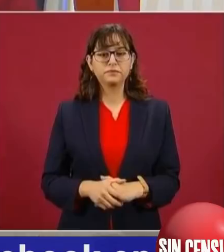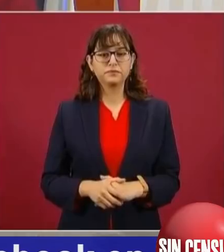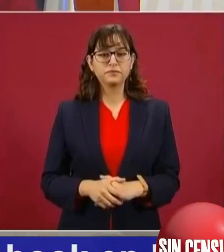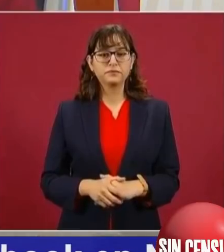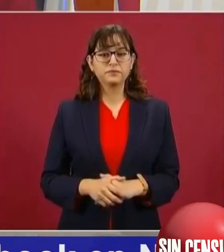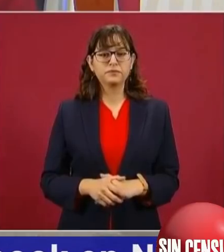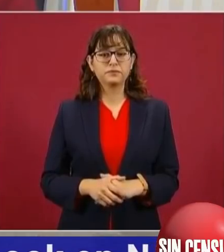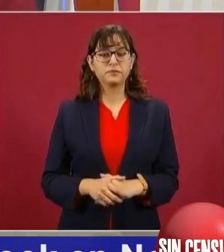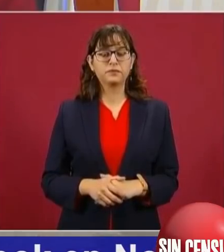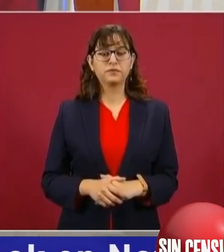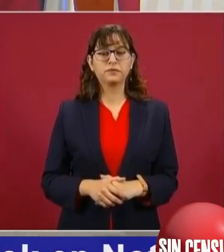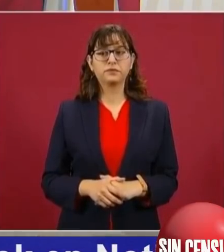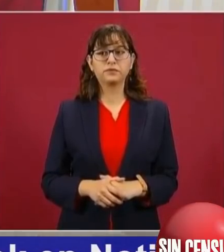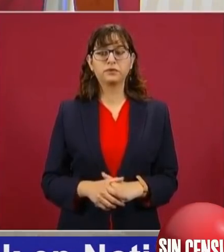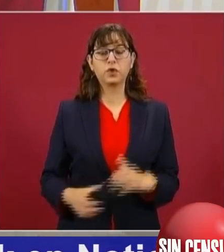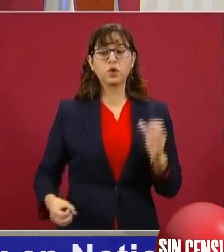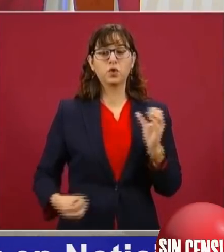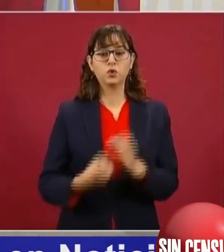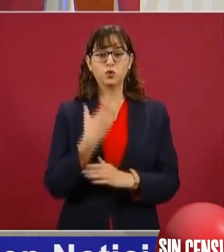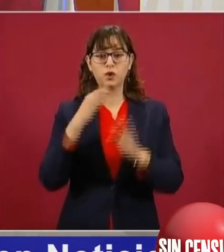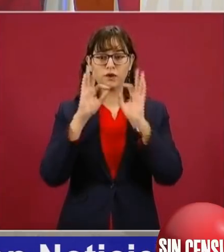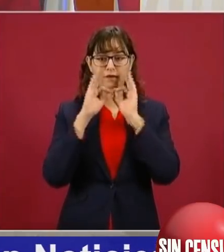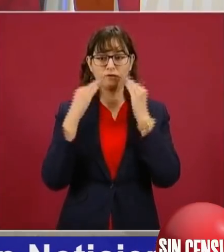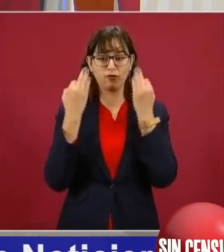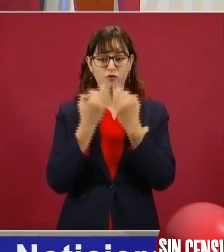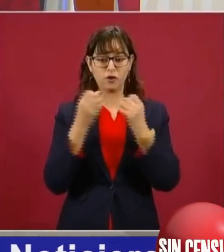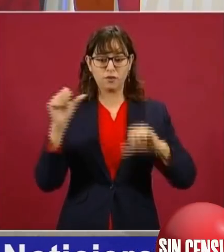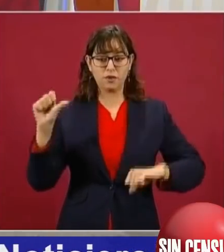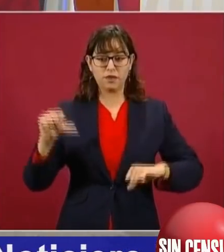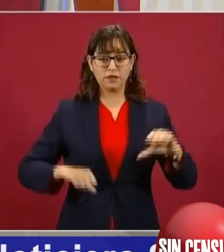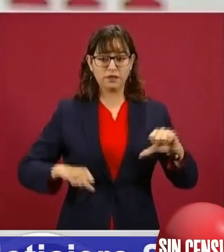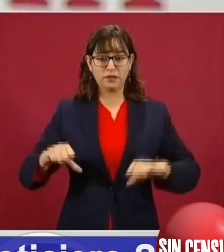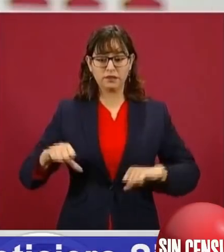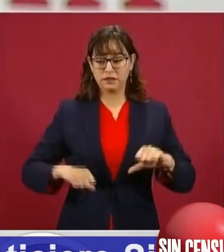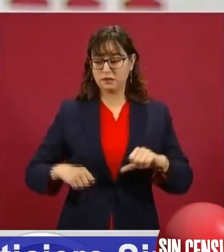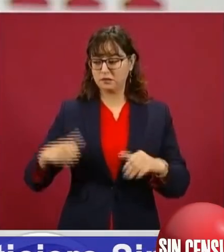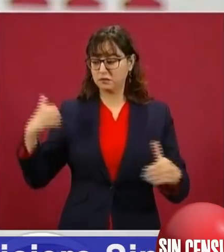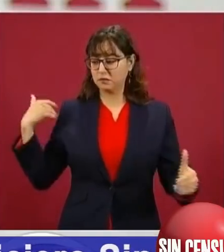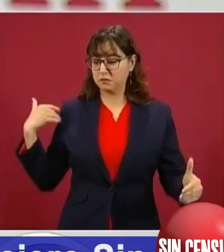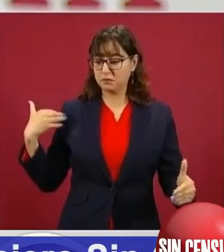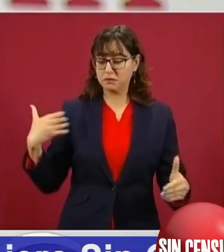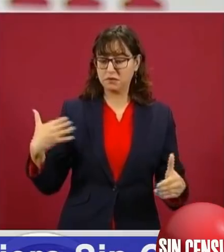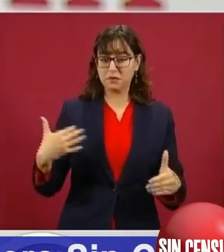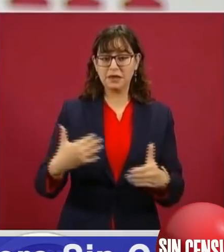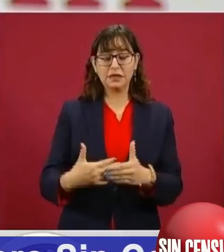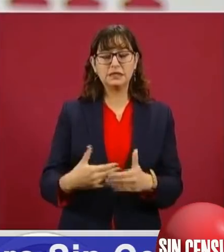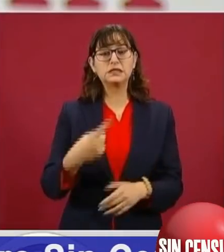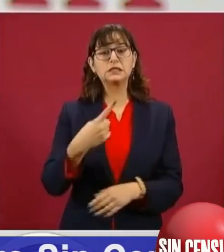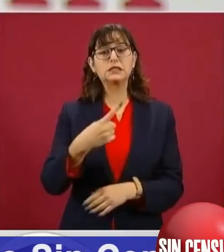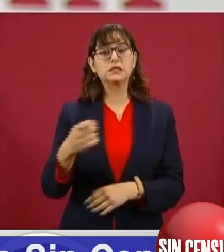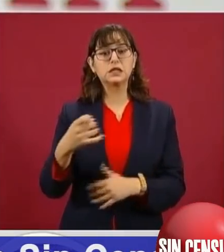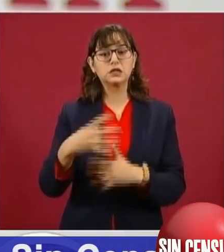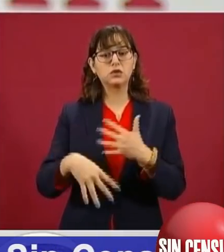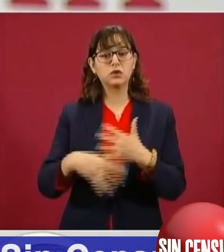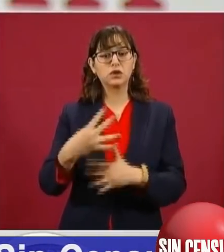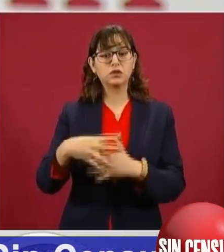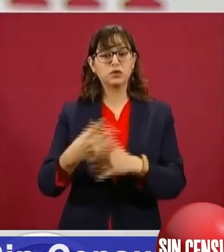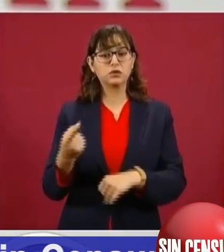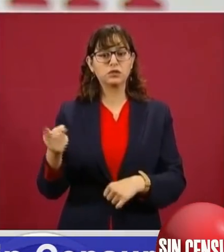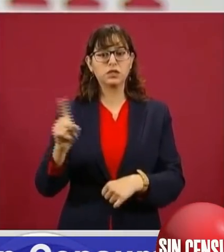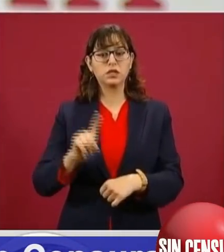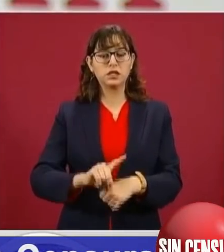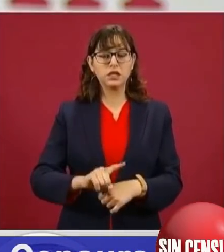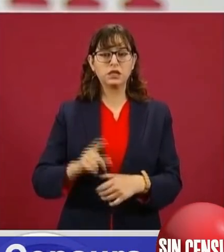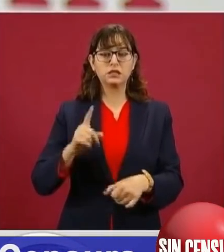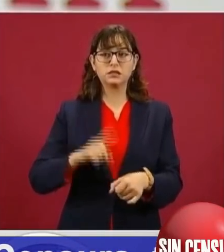Este proceso de la nueva normalidad cumple ya 114 días en donde, guiados por este semáforo